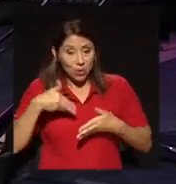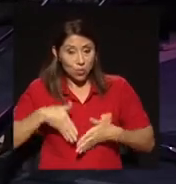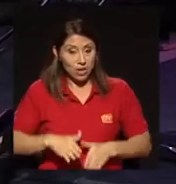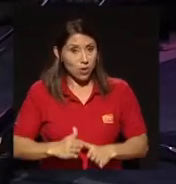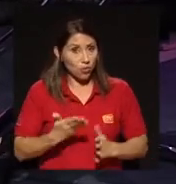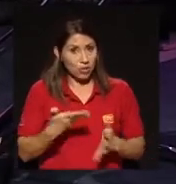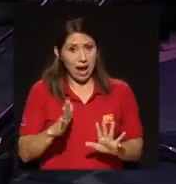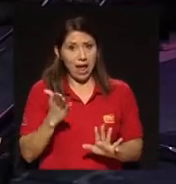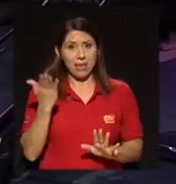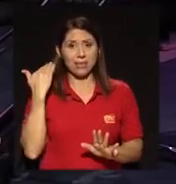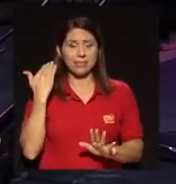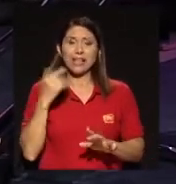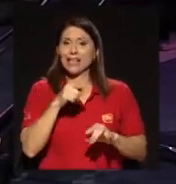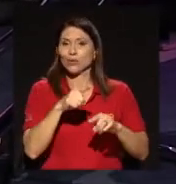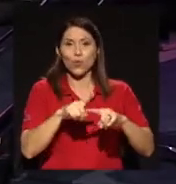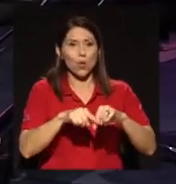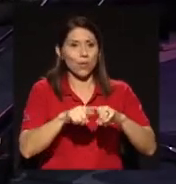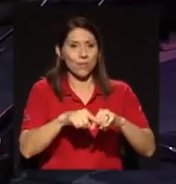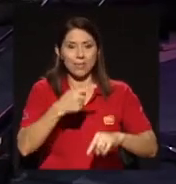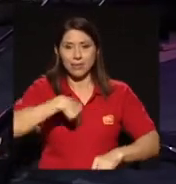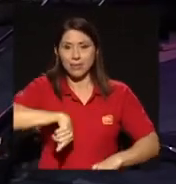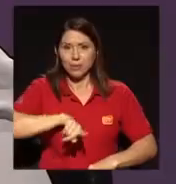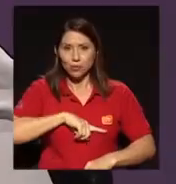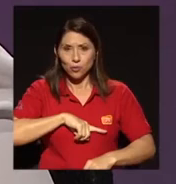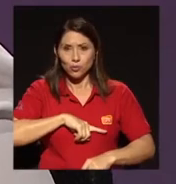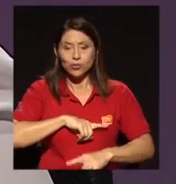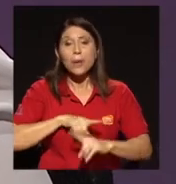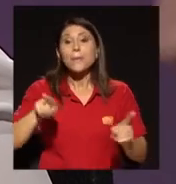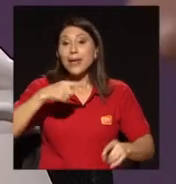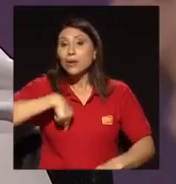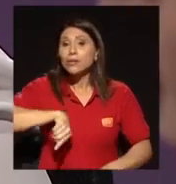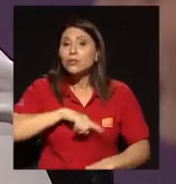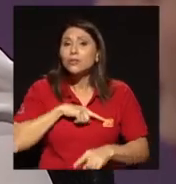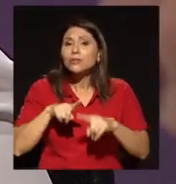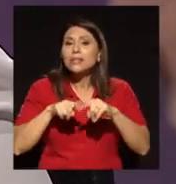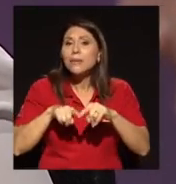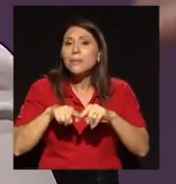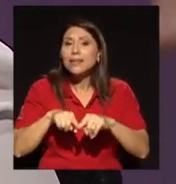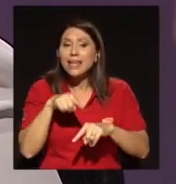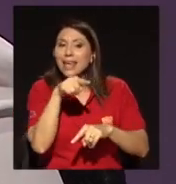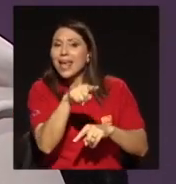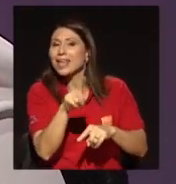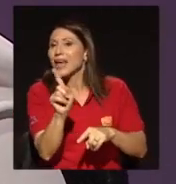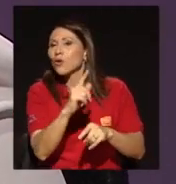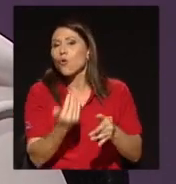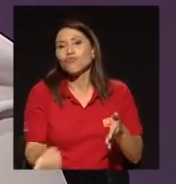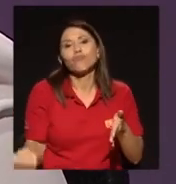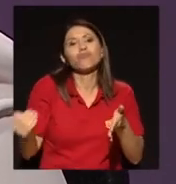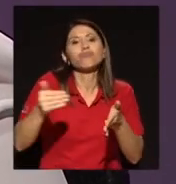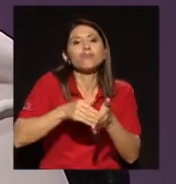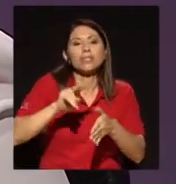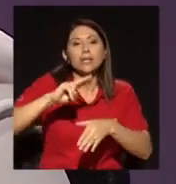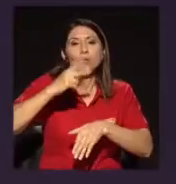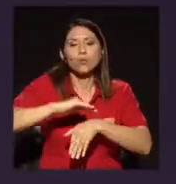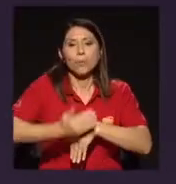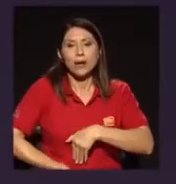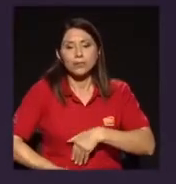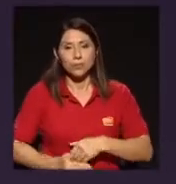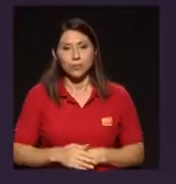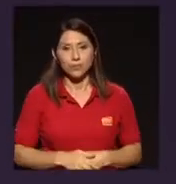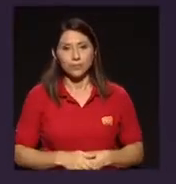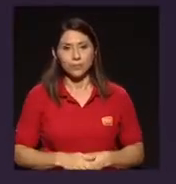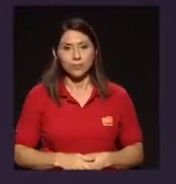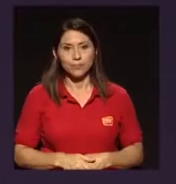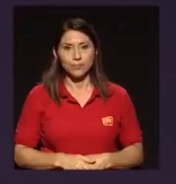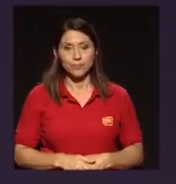nosotros, uh-huh. pero sí depende de nosotros y de nosotras que ella no regrese con un segundo embarazo. Rocío, tal vez